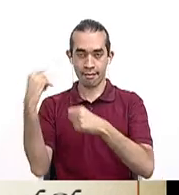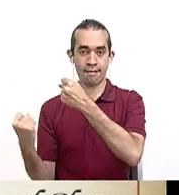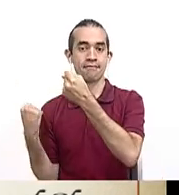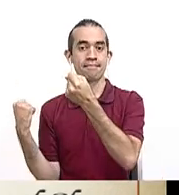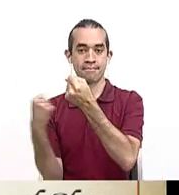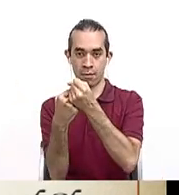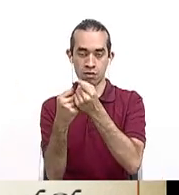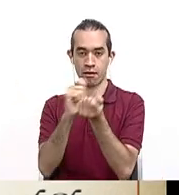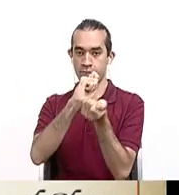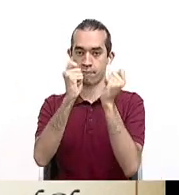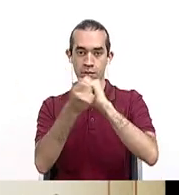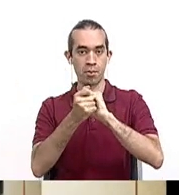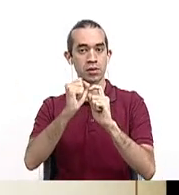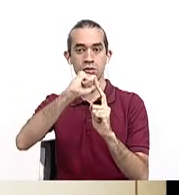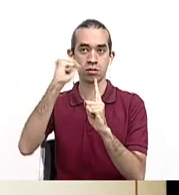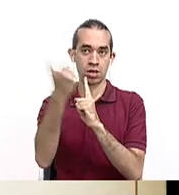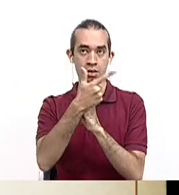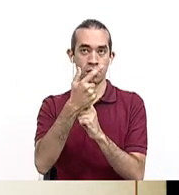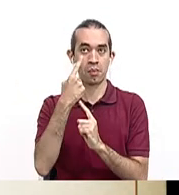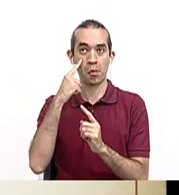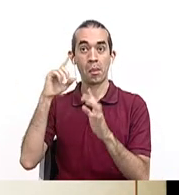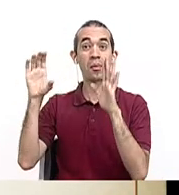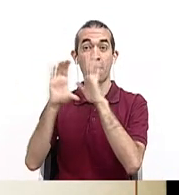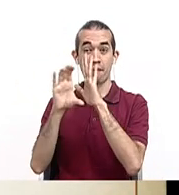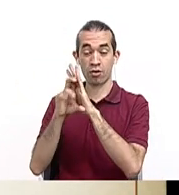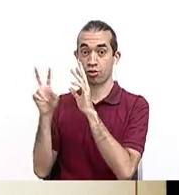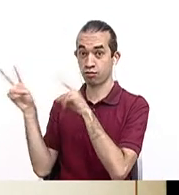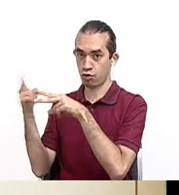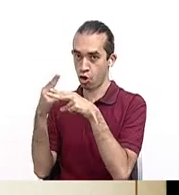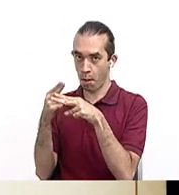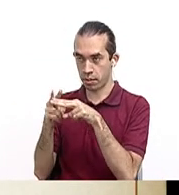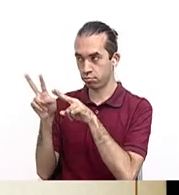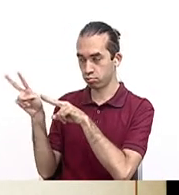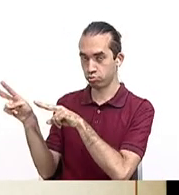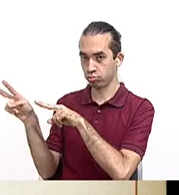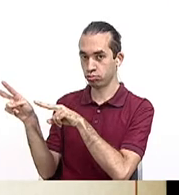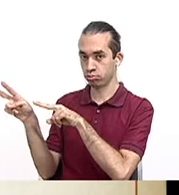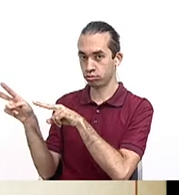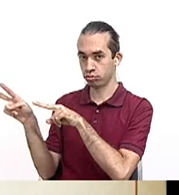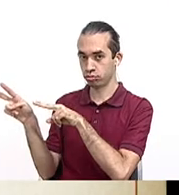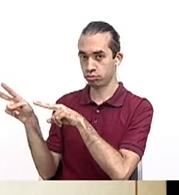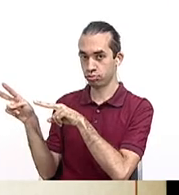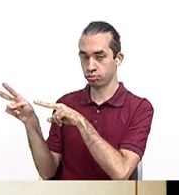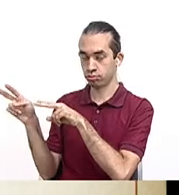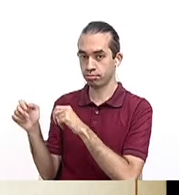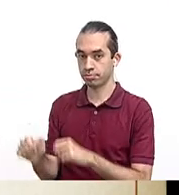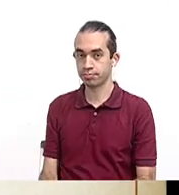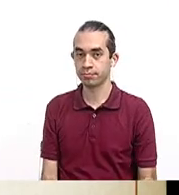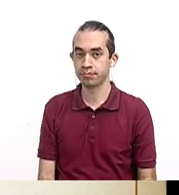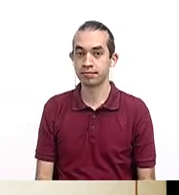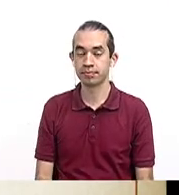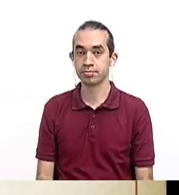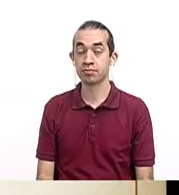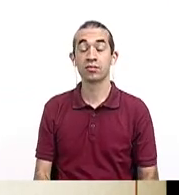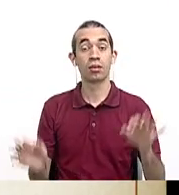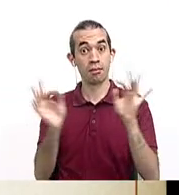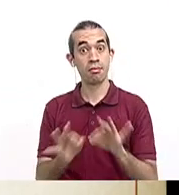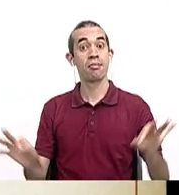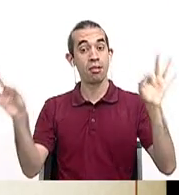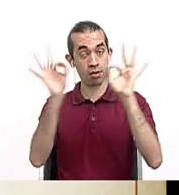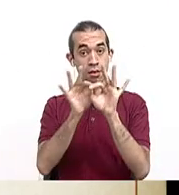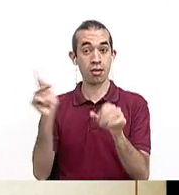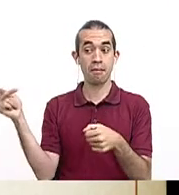reformas sociales aquí tengo una fotografía de el presbítero víctor manuel sanabria importante la